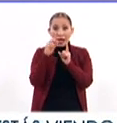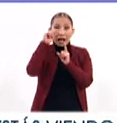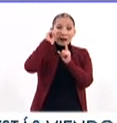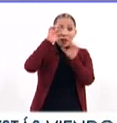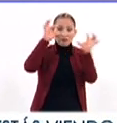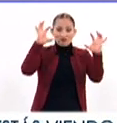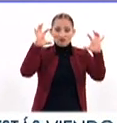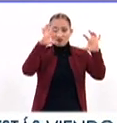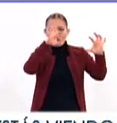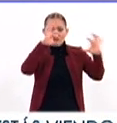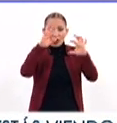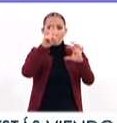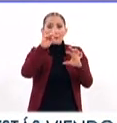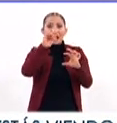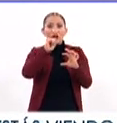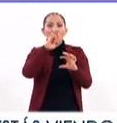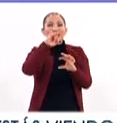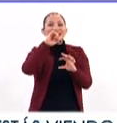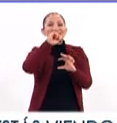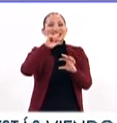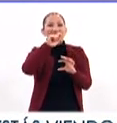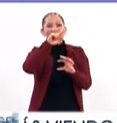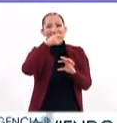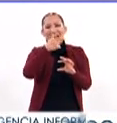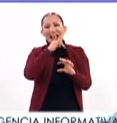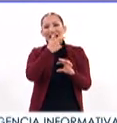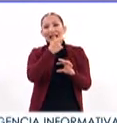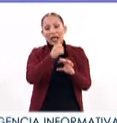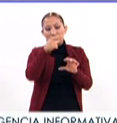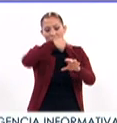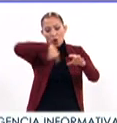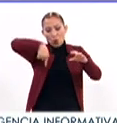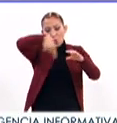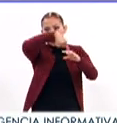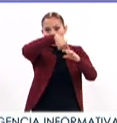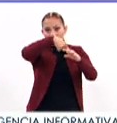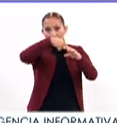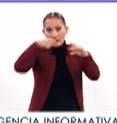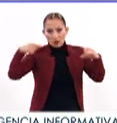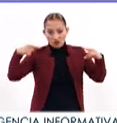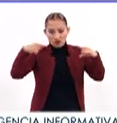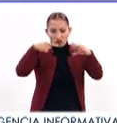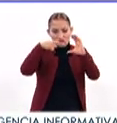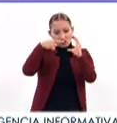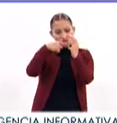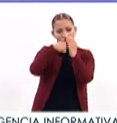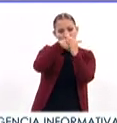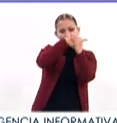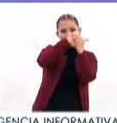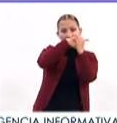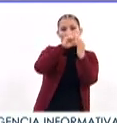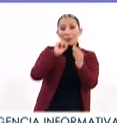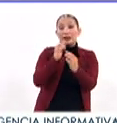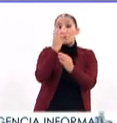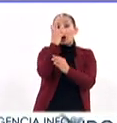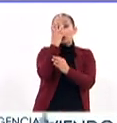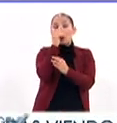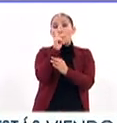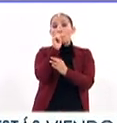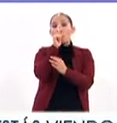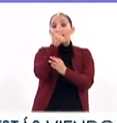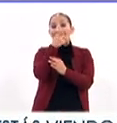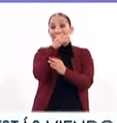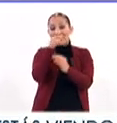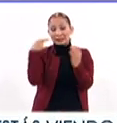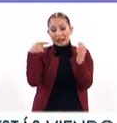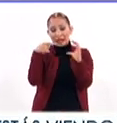arriba, que es lo que llamamos el perno de izaje, Sí. que es un agujero que se le hace al asta por donde se pasa un tubo de 24 pulgadas Claro.